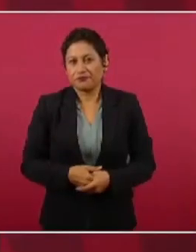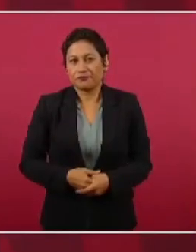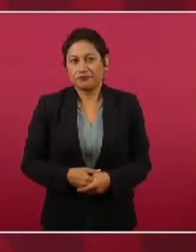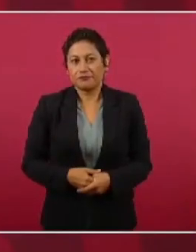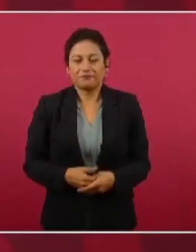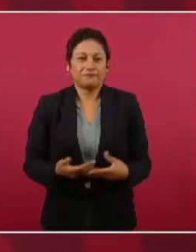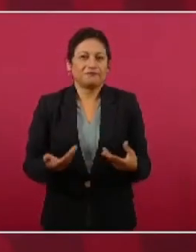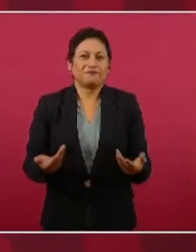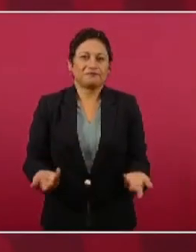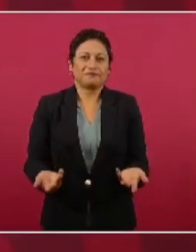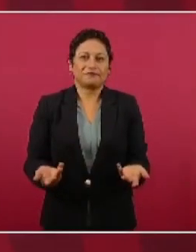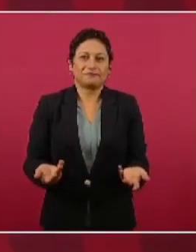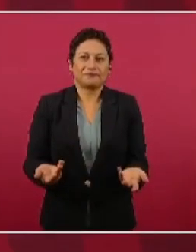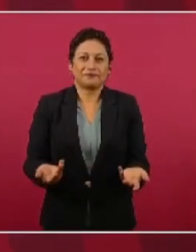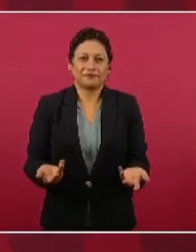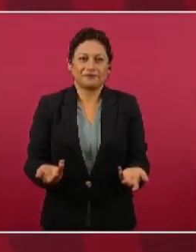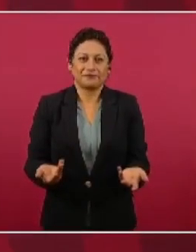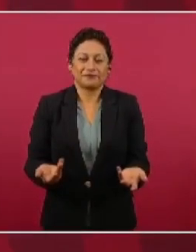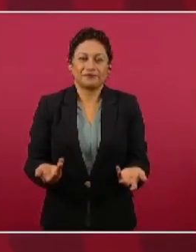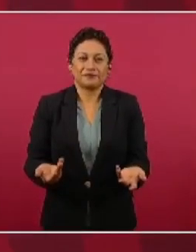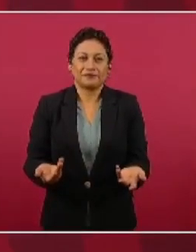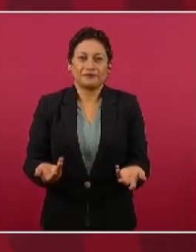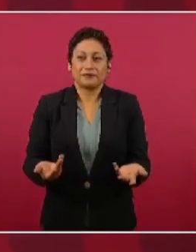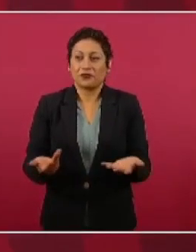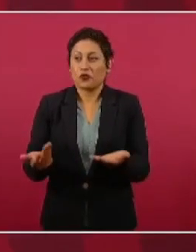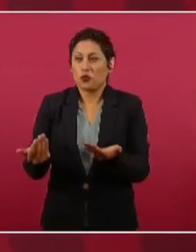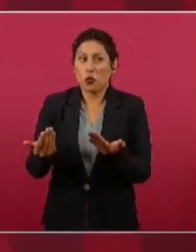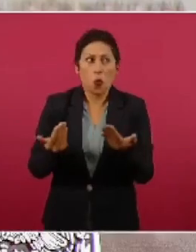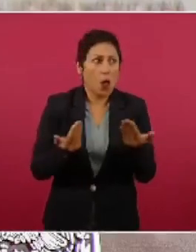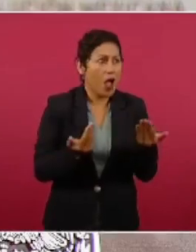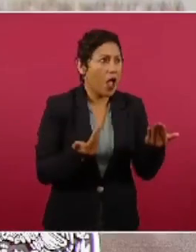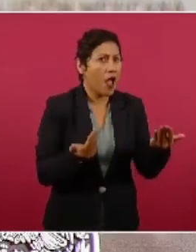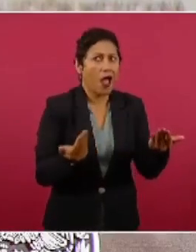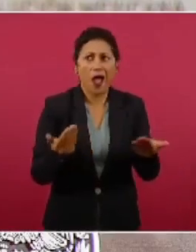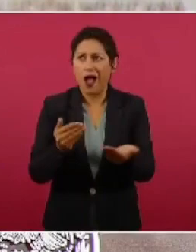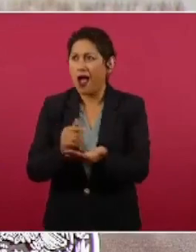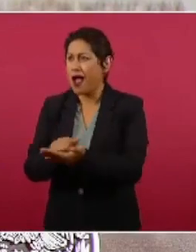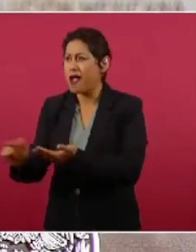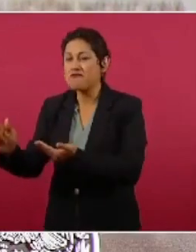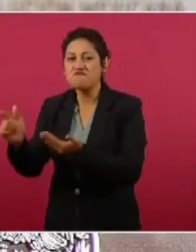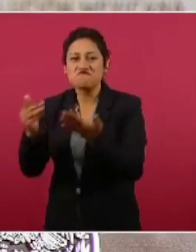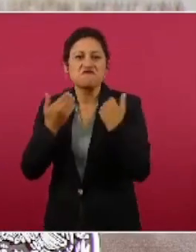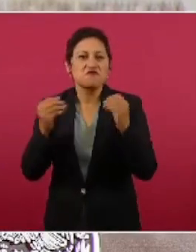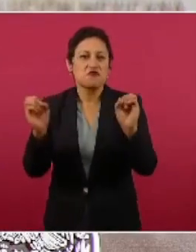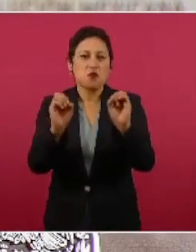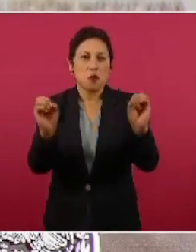No hay, y no es nuevo, lo que pasa es que ahora sí se